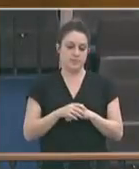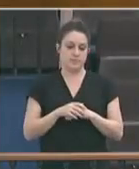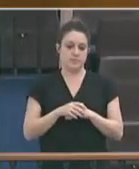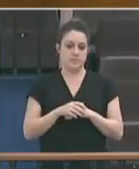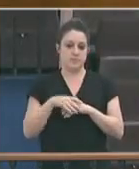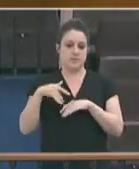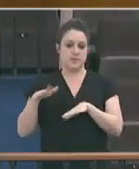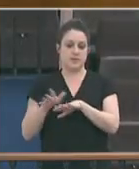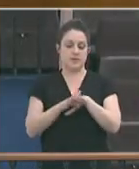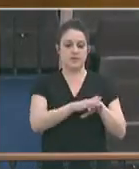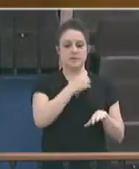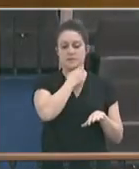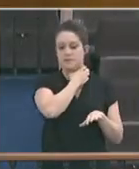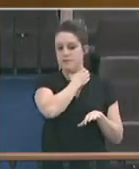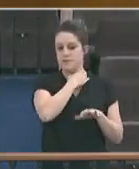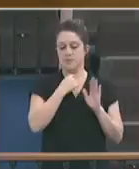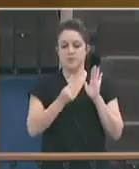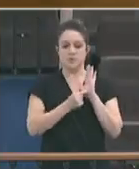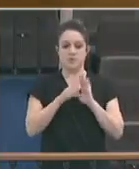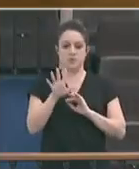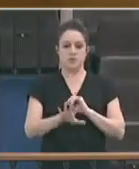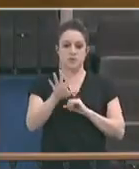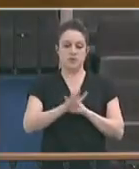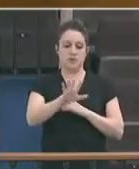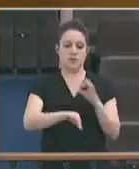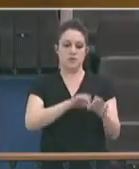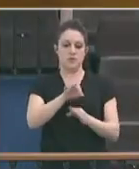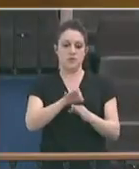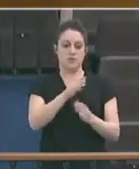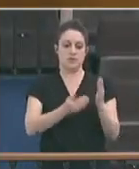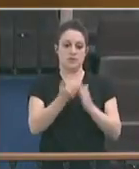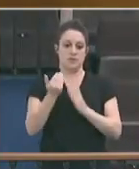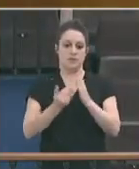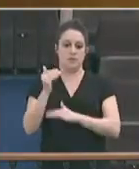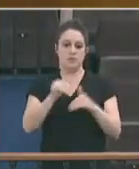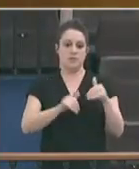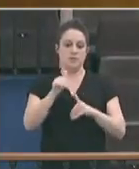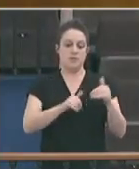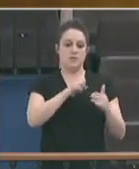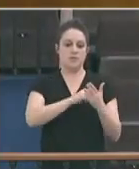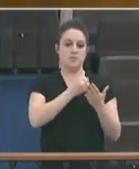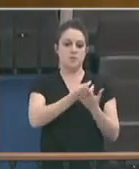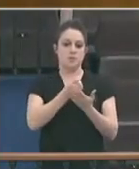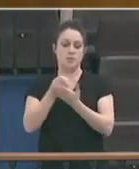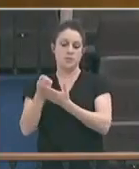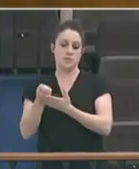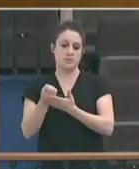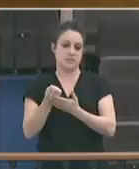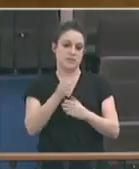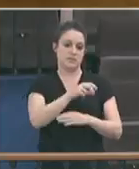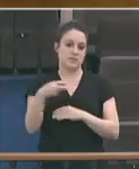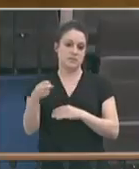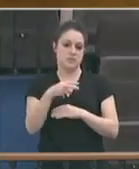Pasamos al punto quinto del orden del día, donde sometemos a votación las diferentes propuestas de resolución presentadas por los